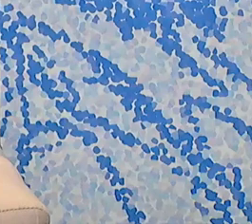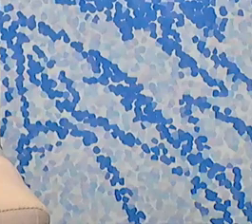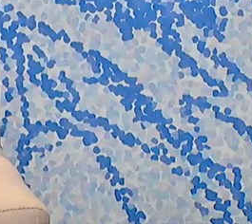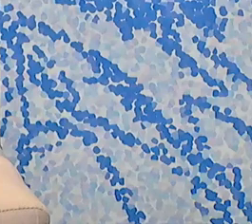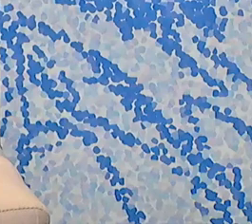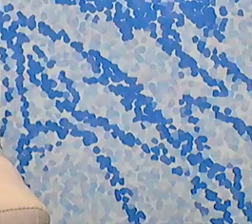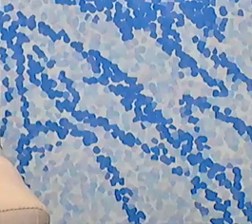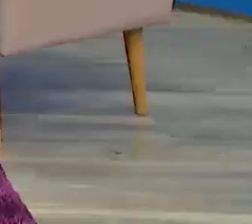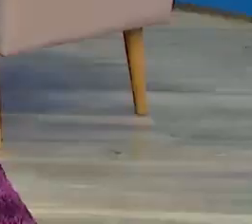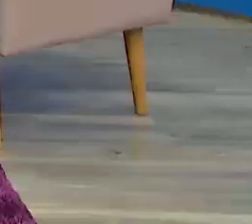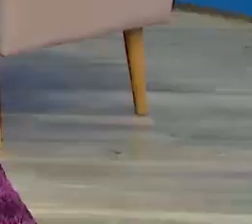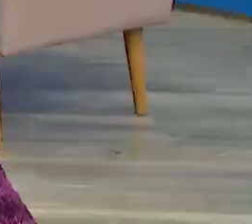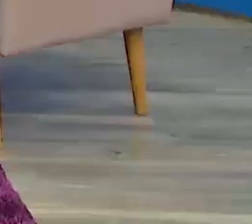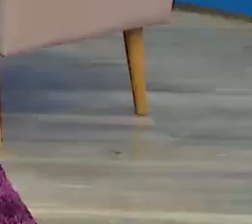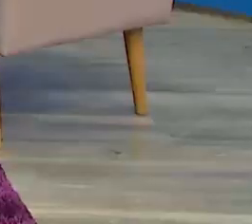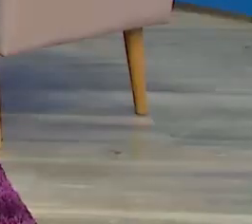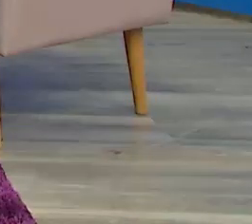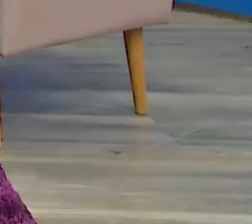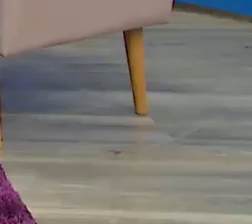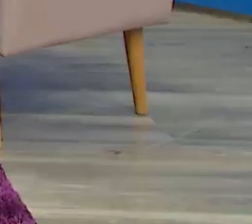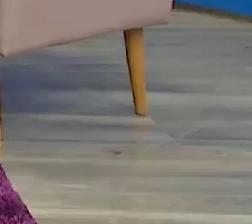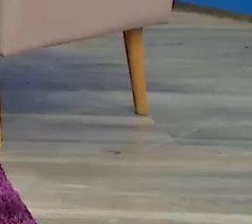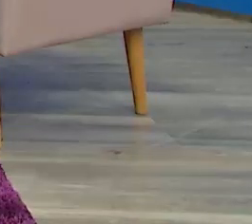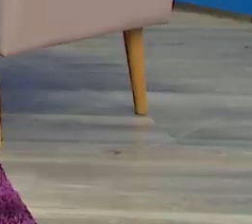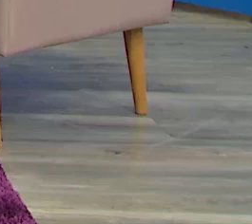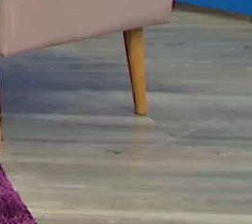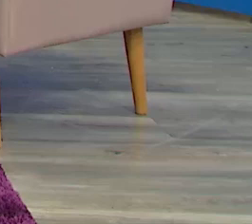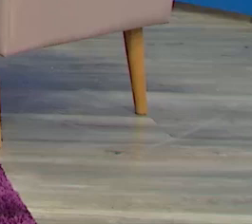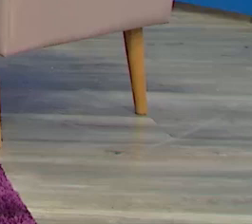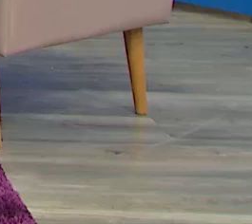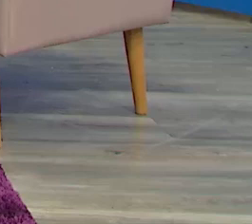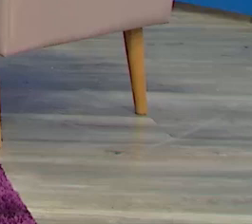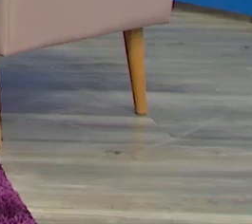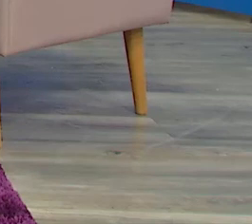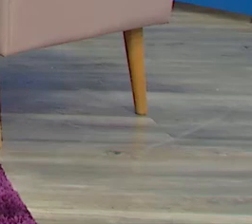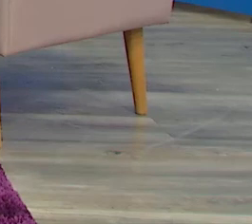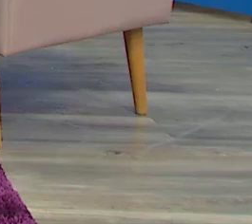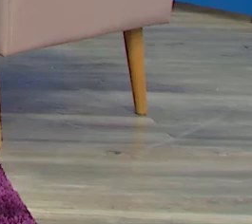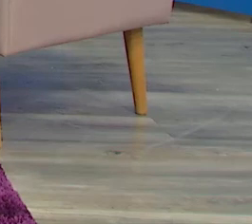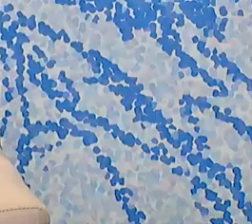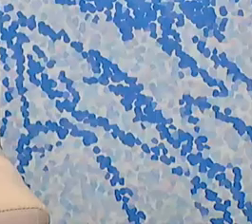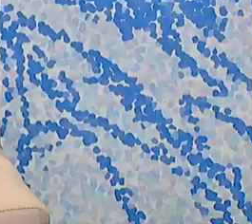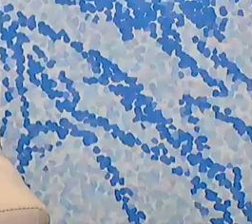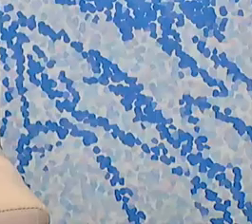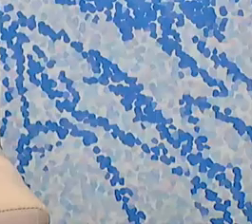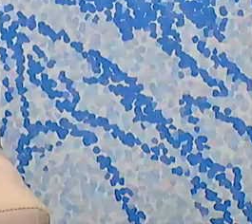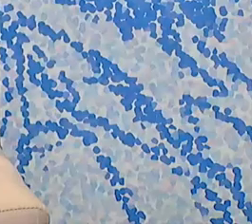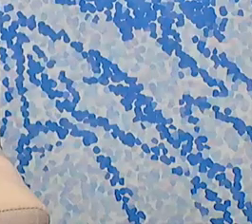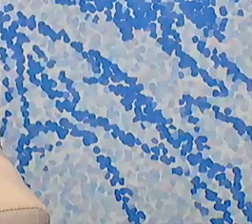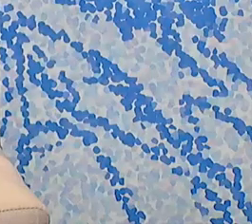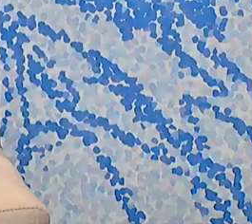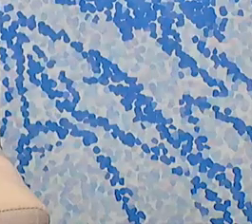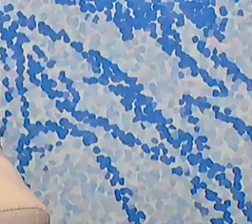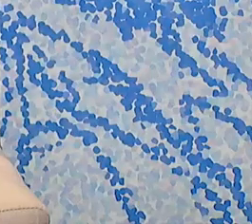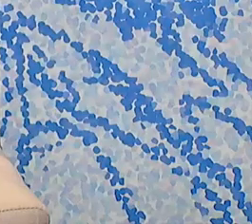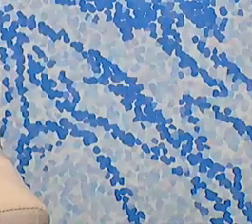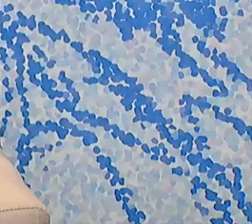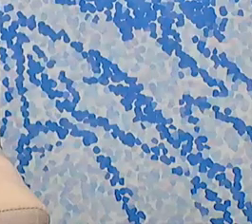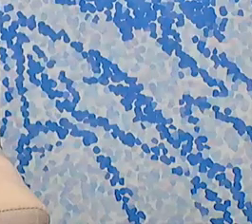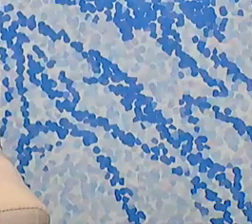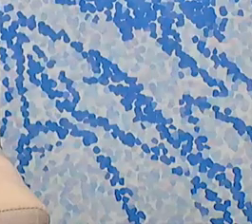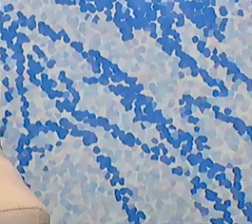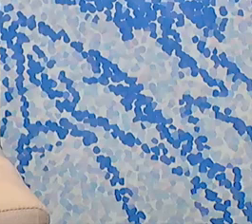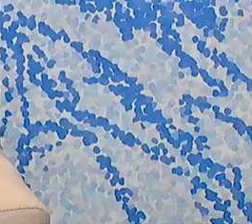años debieron haberse cotizado. Y ese es el mensaje que desde aquí le hemos dado a todos nuestros televidentes, y es que hay que